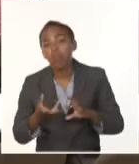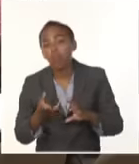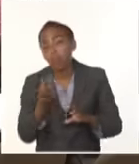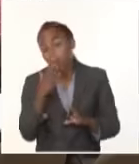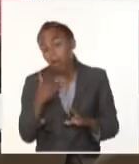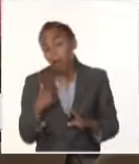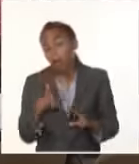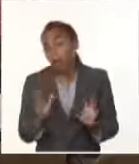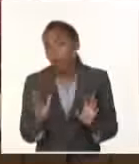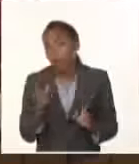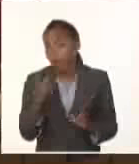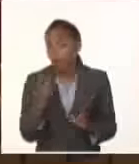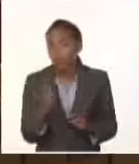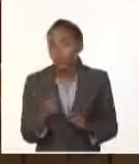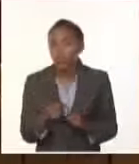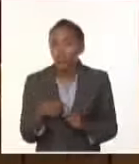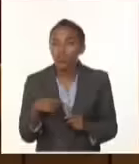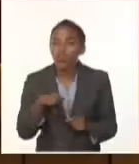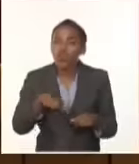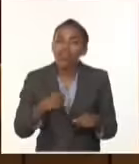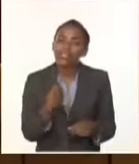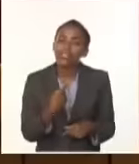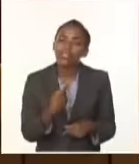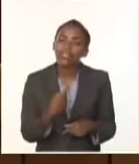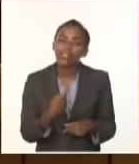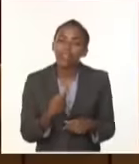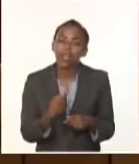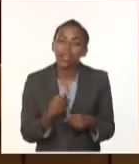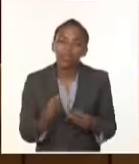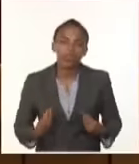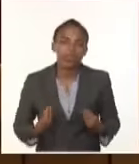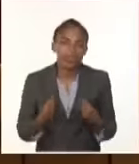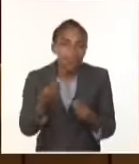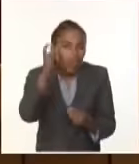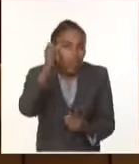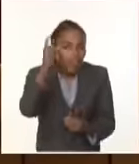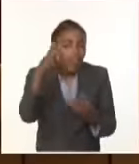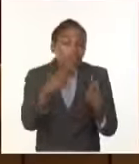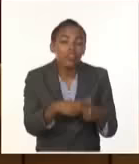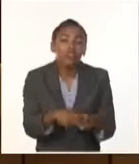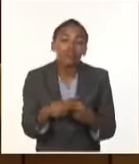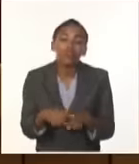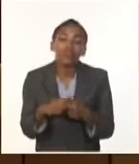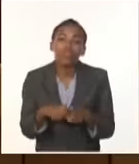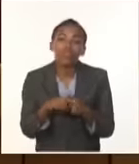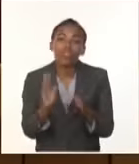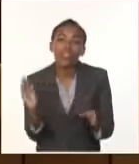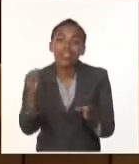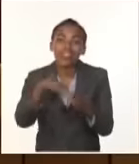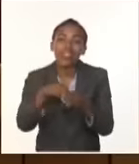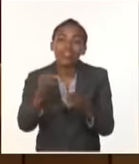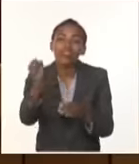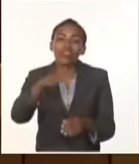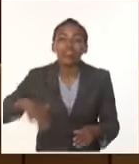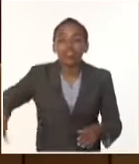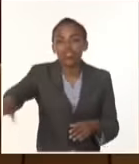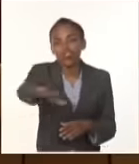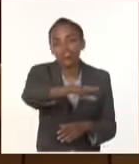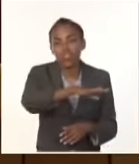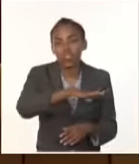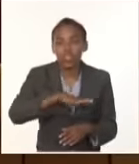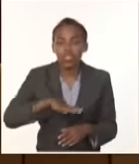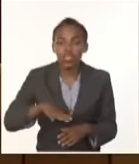preciso aportar ideas y soluciones que involucren a toda la sociedad en el enfrentamiento al delito. Si un país